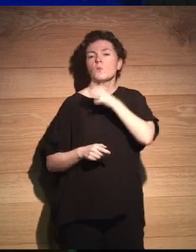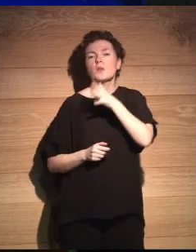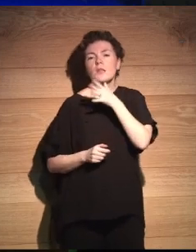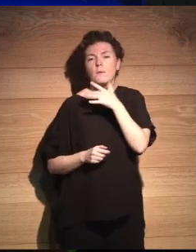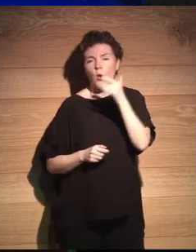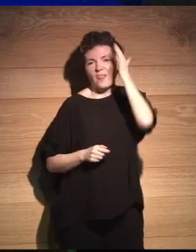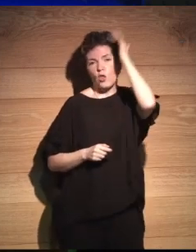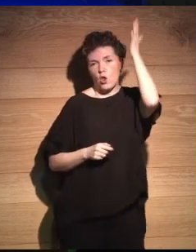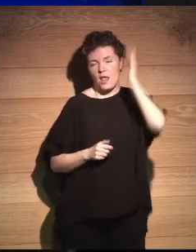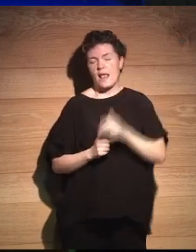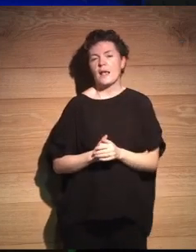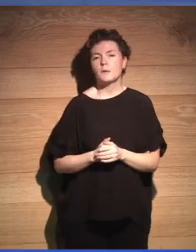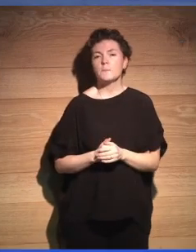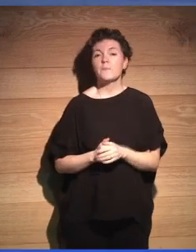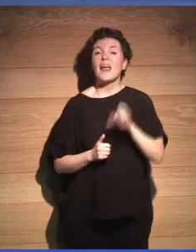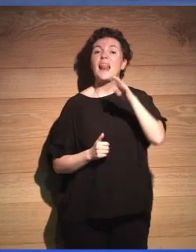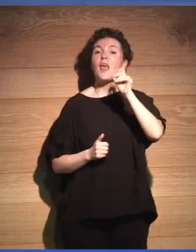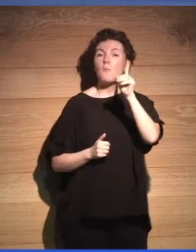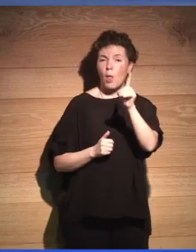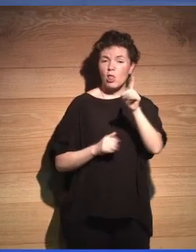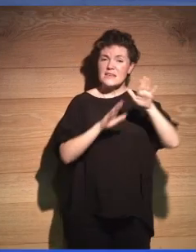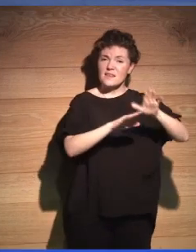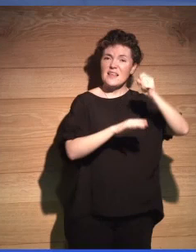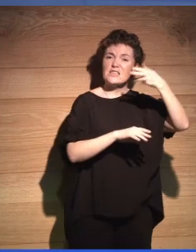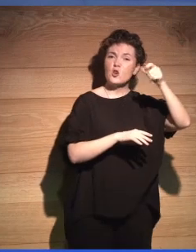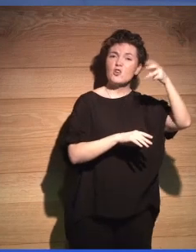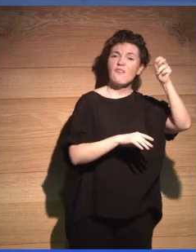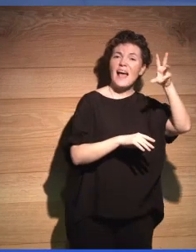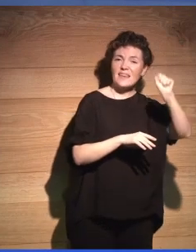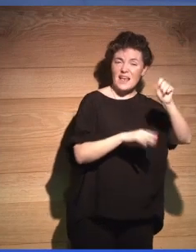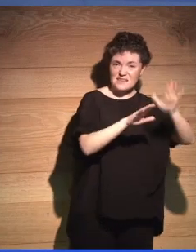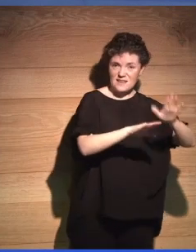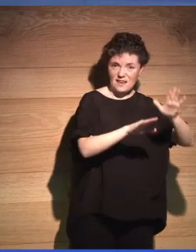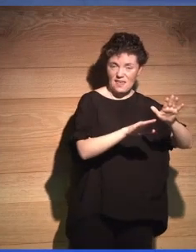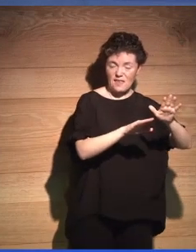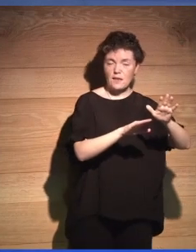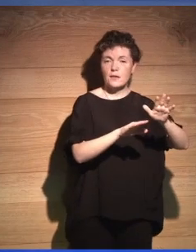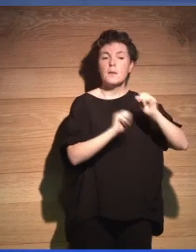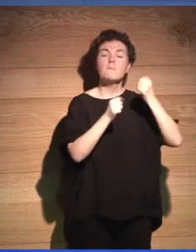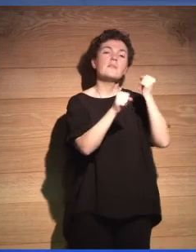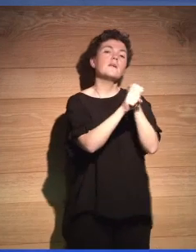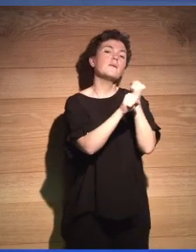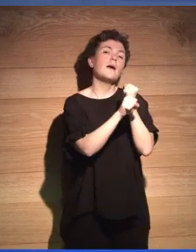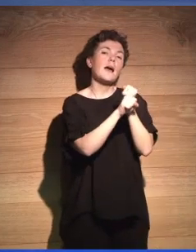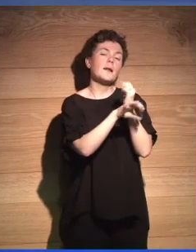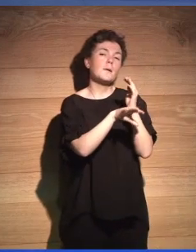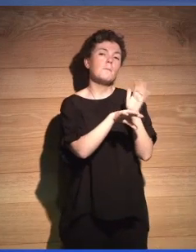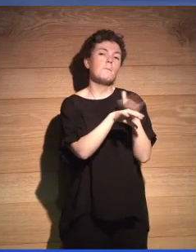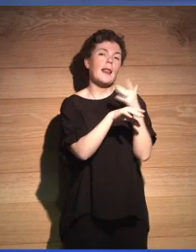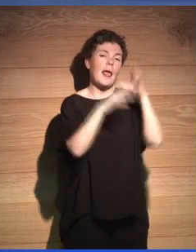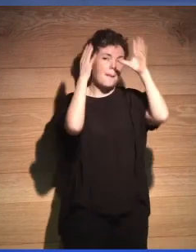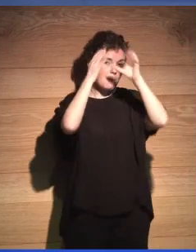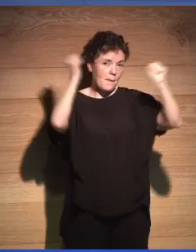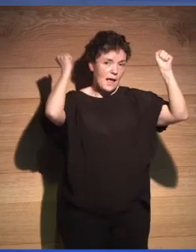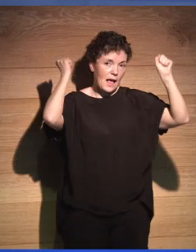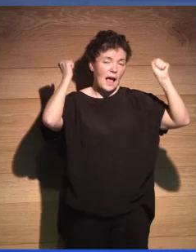razones ideológicas. Leopold se quedó en Checoslovaquia y empezó a trabajar para la Embajada